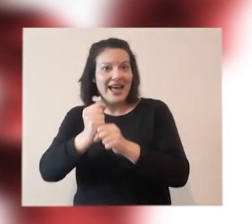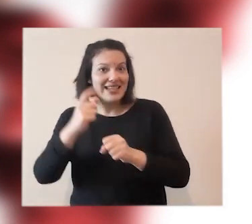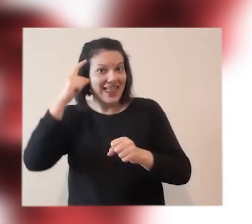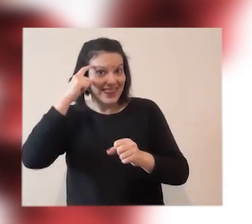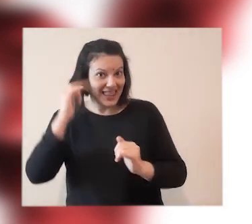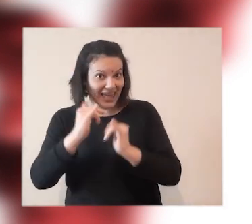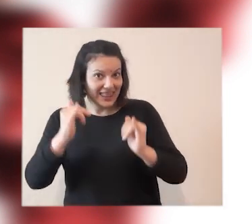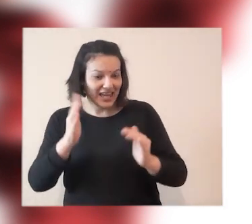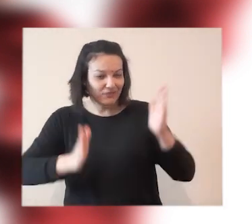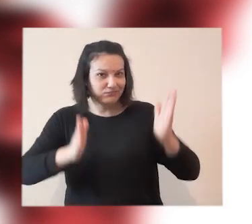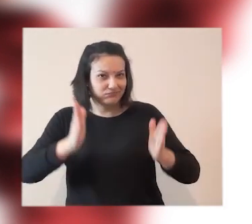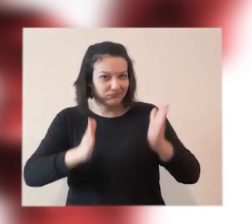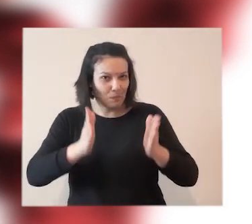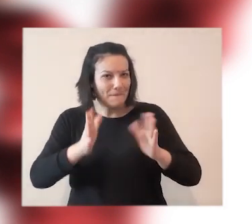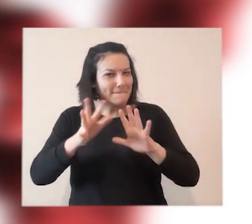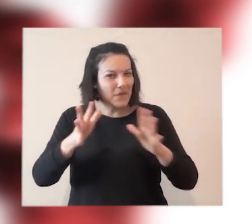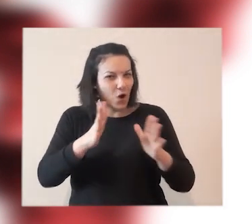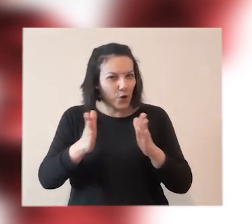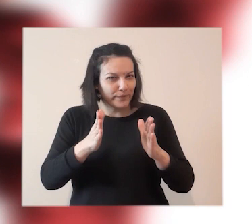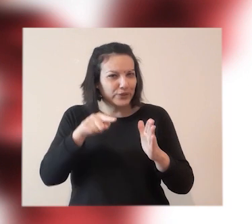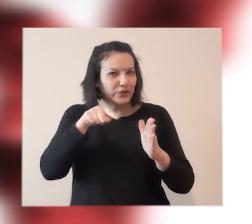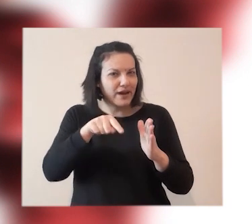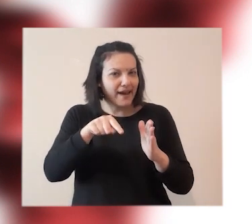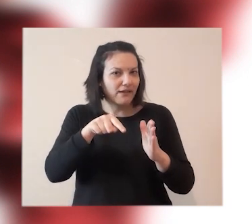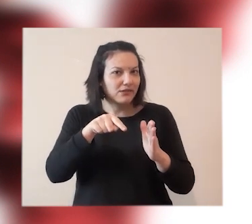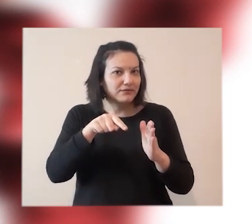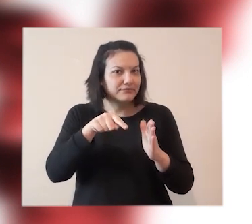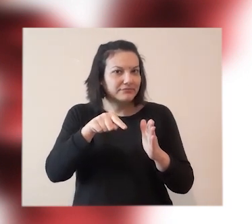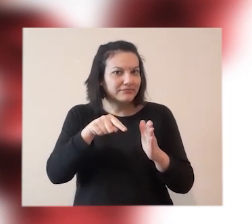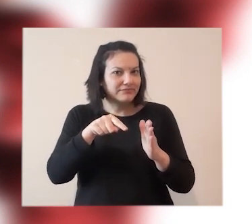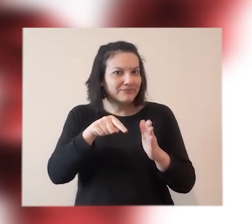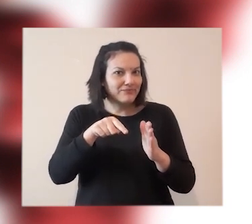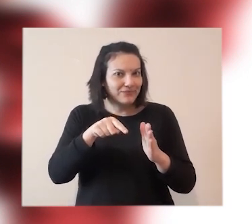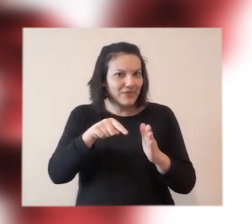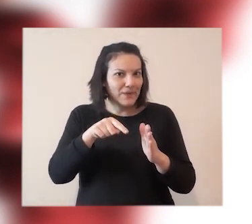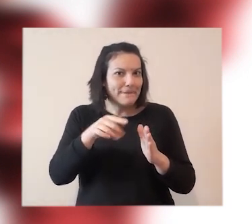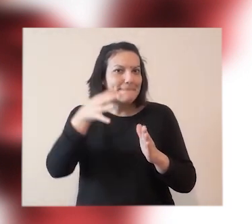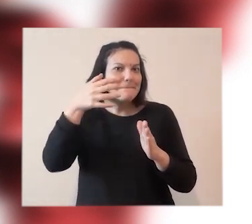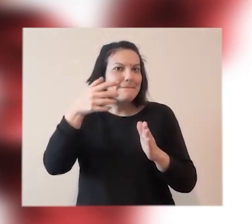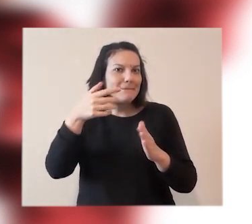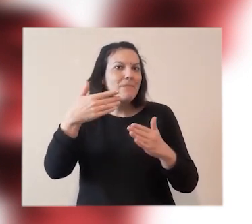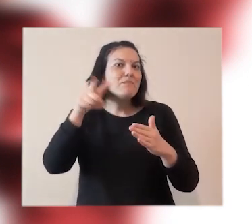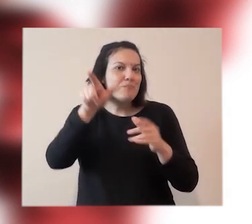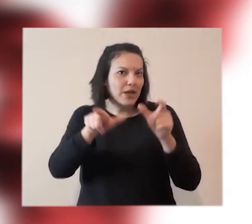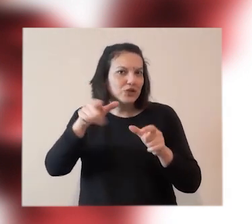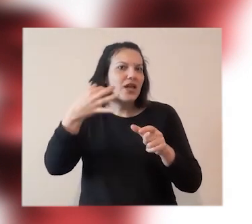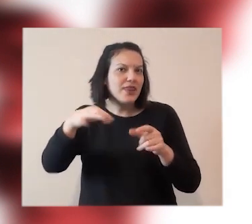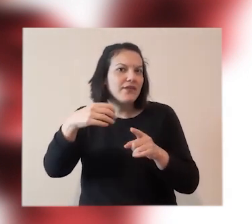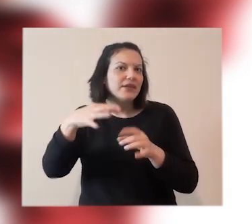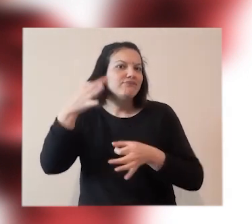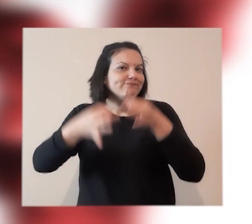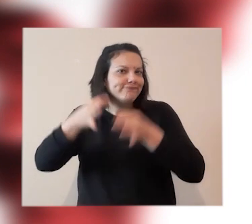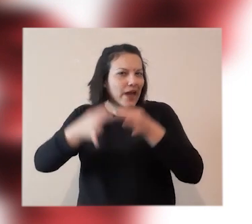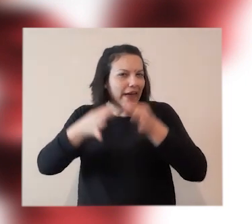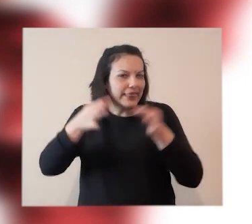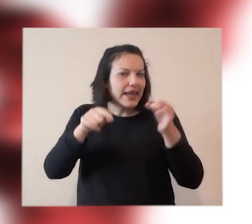es donde debería, digamos, en el caso que, por supuesto, la persona sea positivo para COVID-19, realizar el